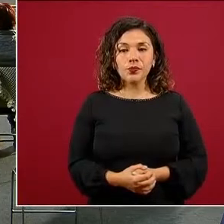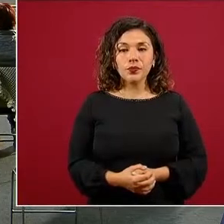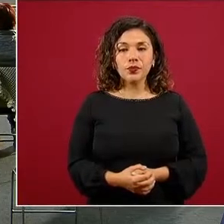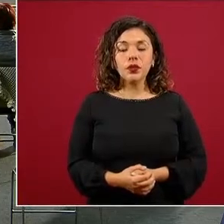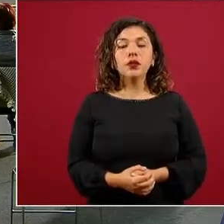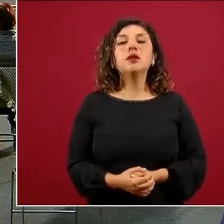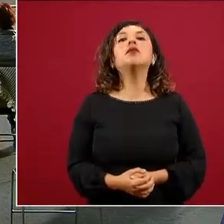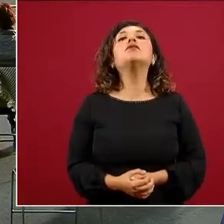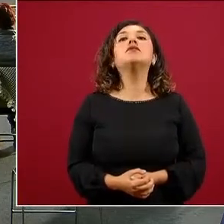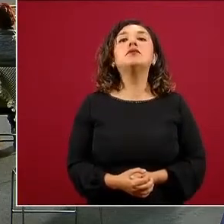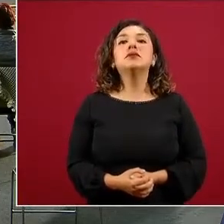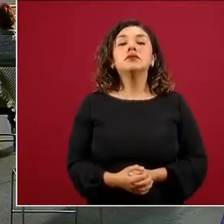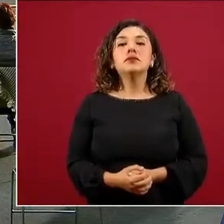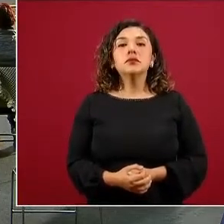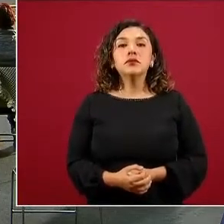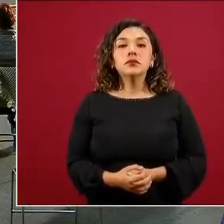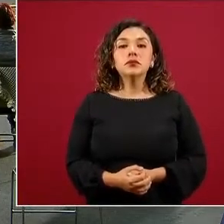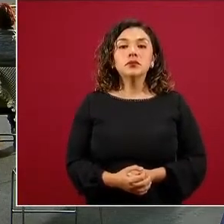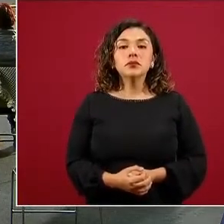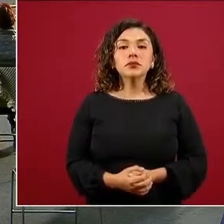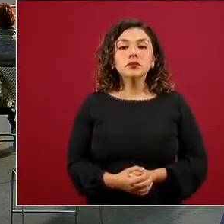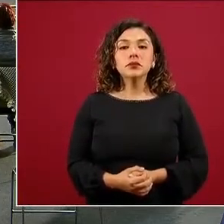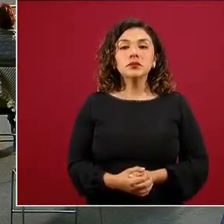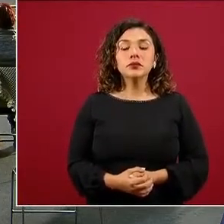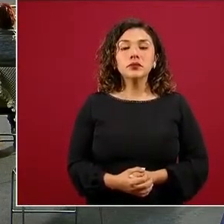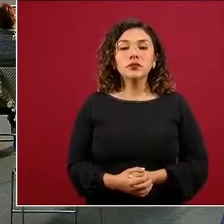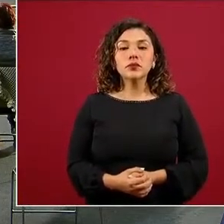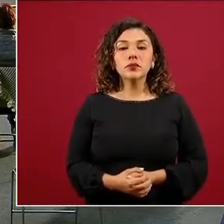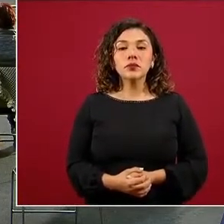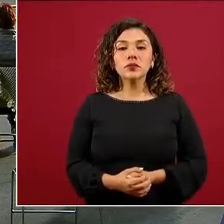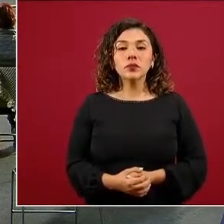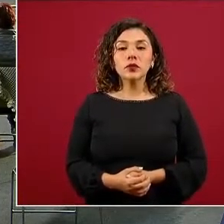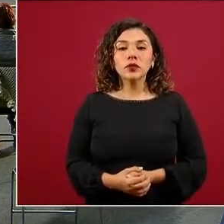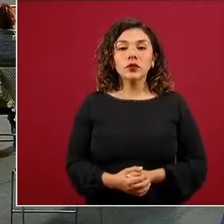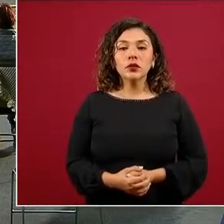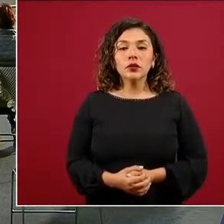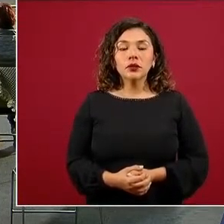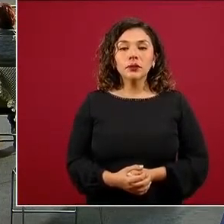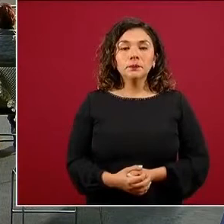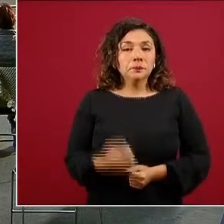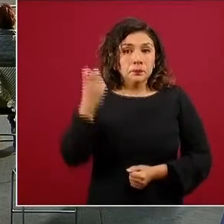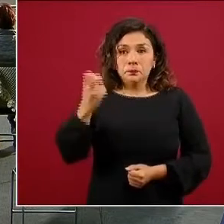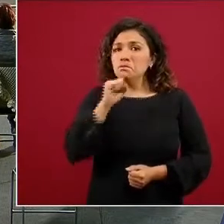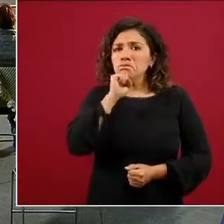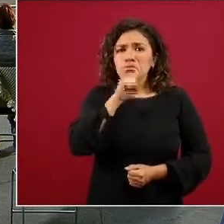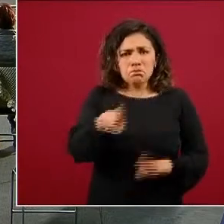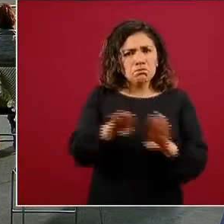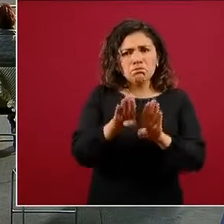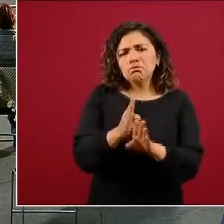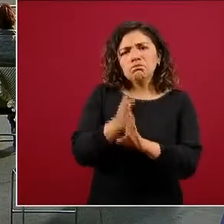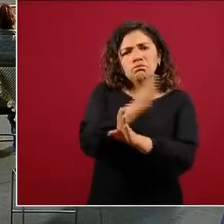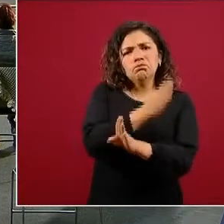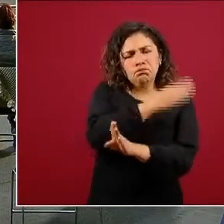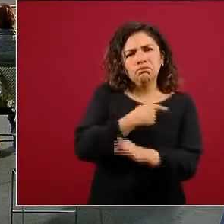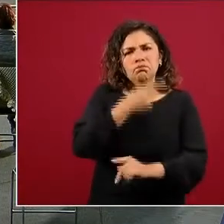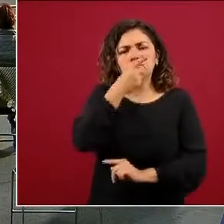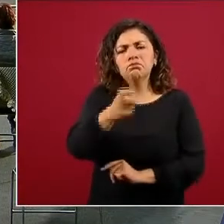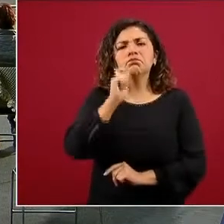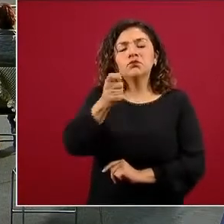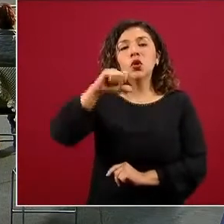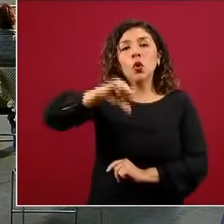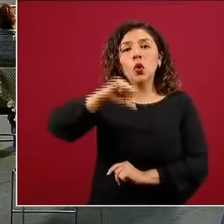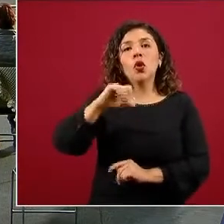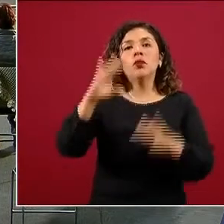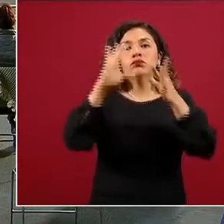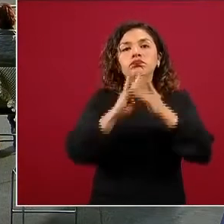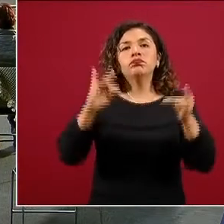Si me pasa la primera, por favor. El informe técnico tiene la misma estructura, como lo hemos venido comentando. Hoy vamos a hablar de